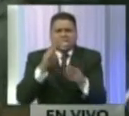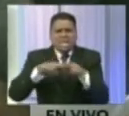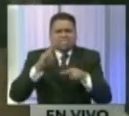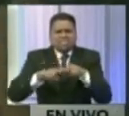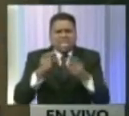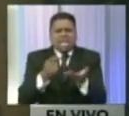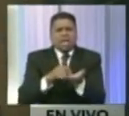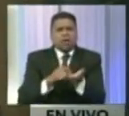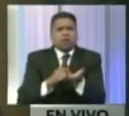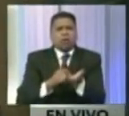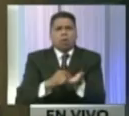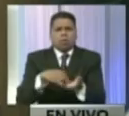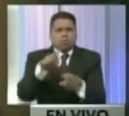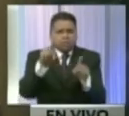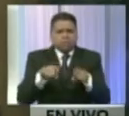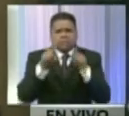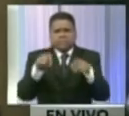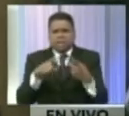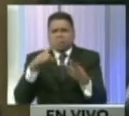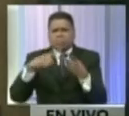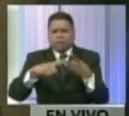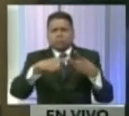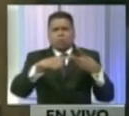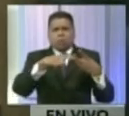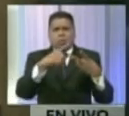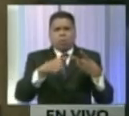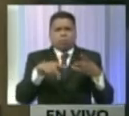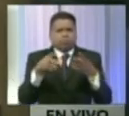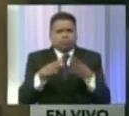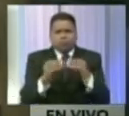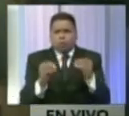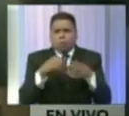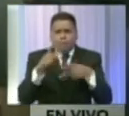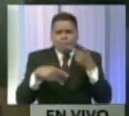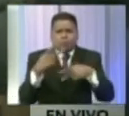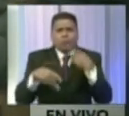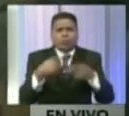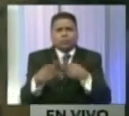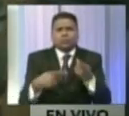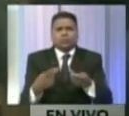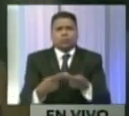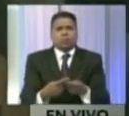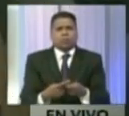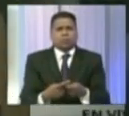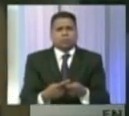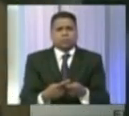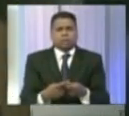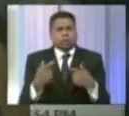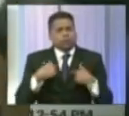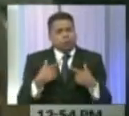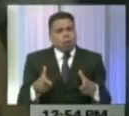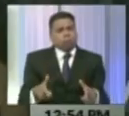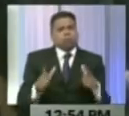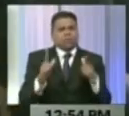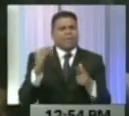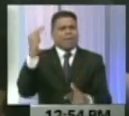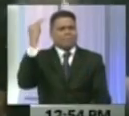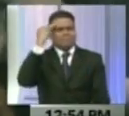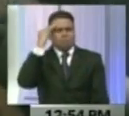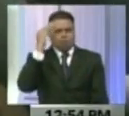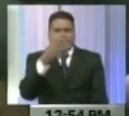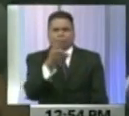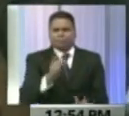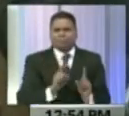papa, me han visto en la agricultura urbana, porque yo creo en la producción. Yo creo en la producción y tengo autoridad moral para hablar